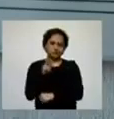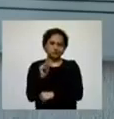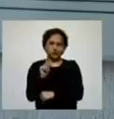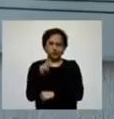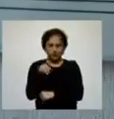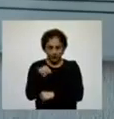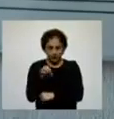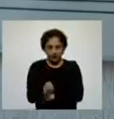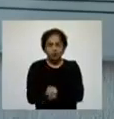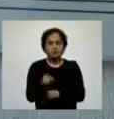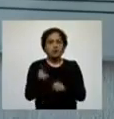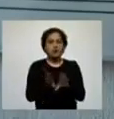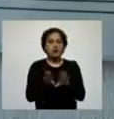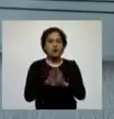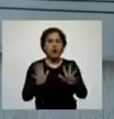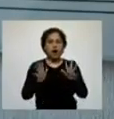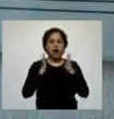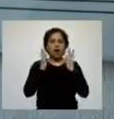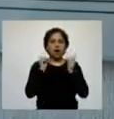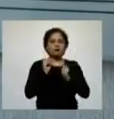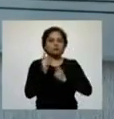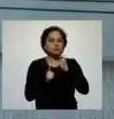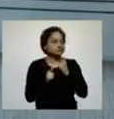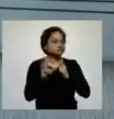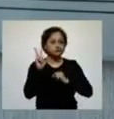no irse más lento. Entonces,